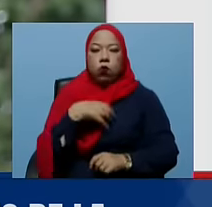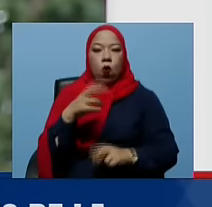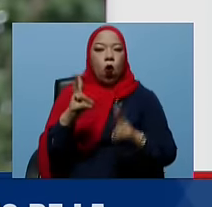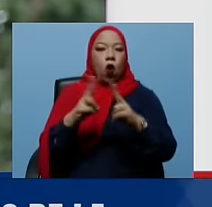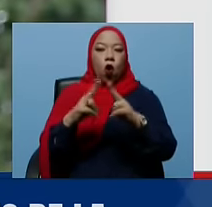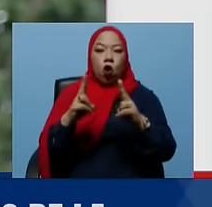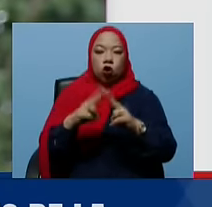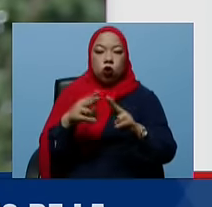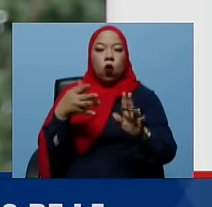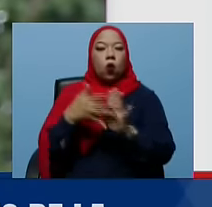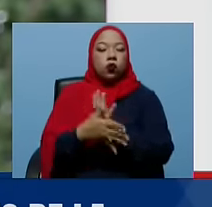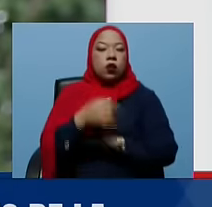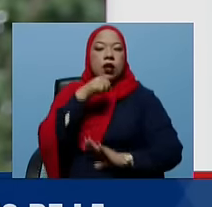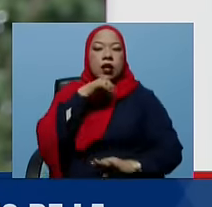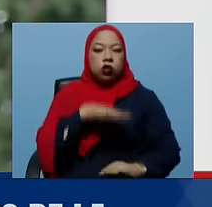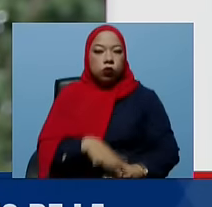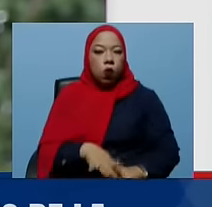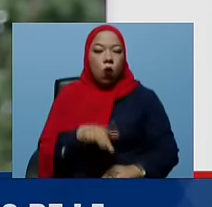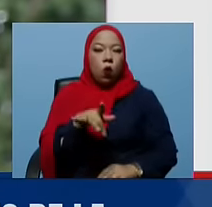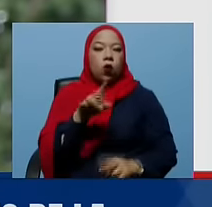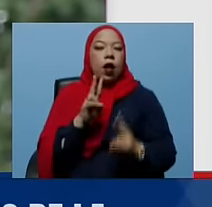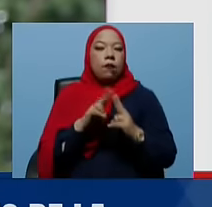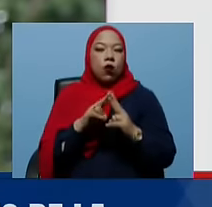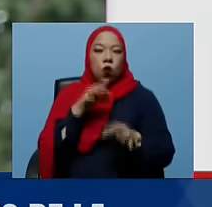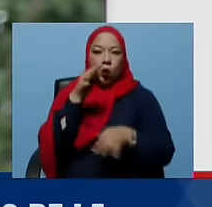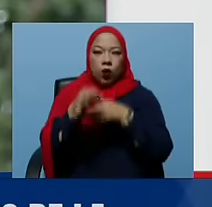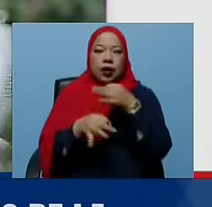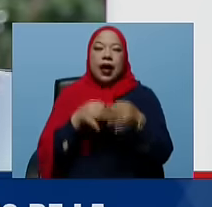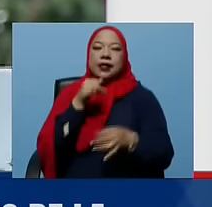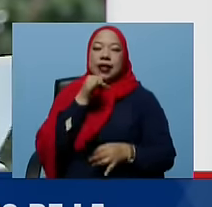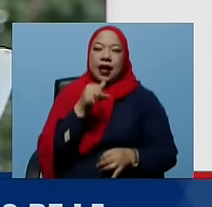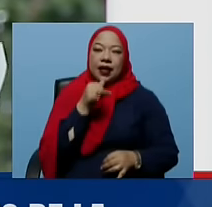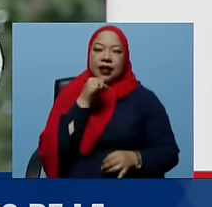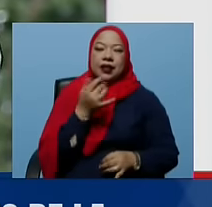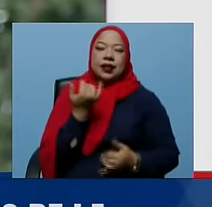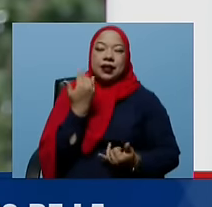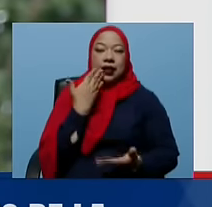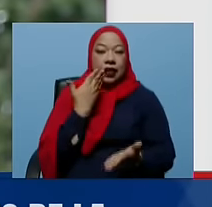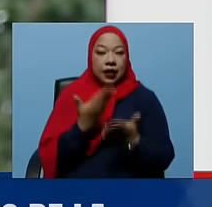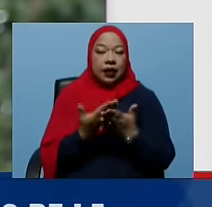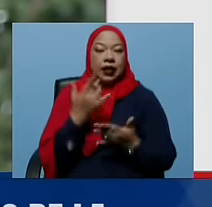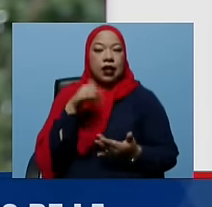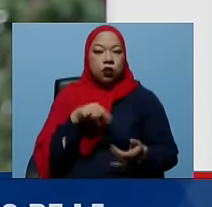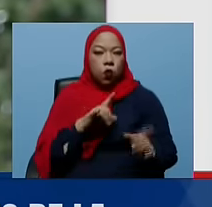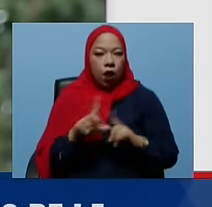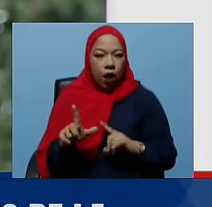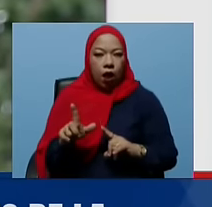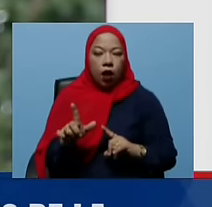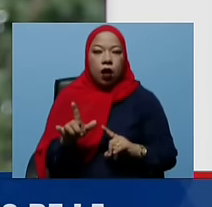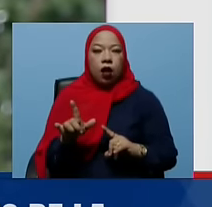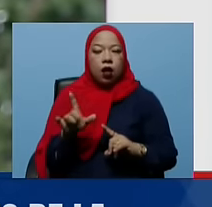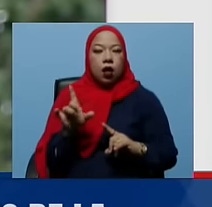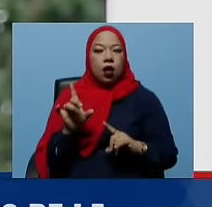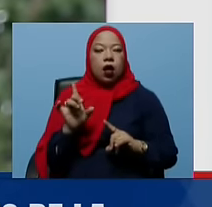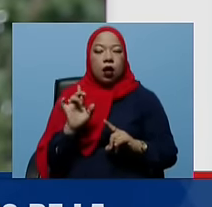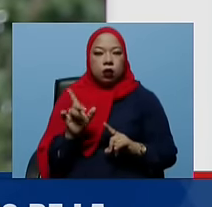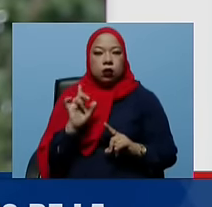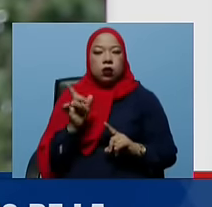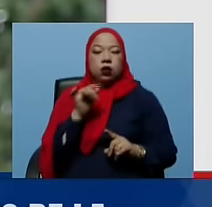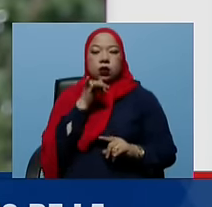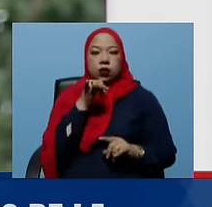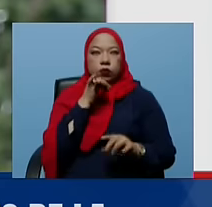de referencia, pero me parece que ha quedado extraordinaria. Y creo que va a ser un